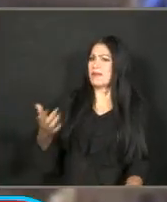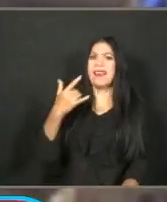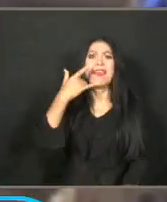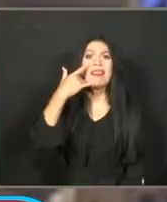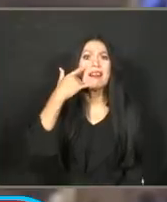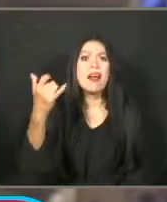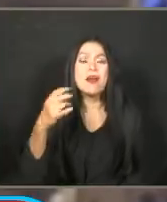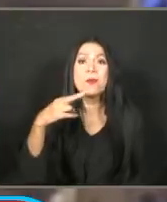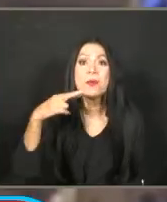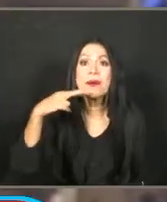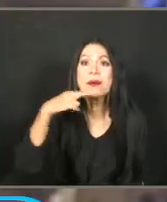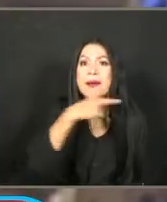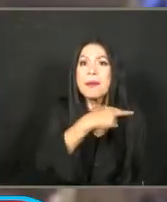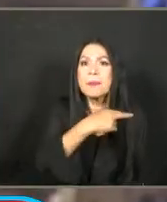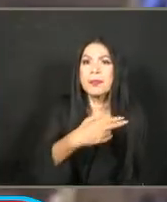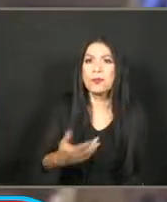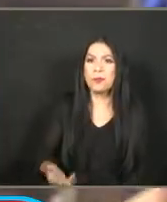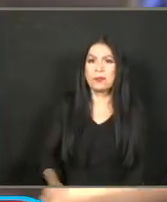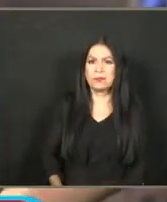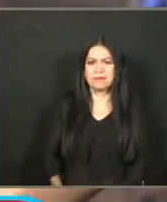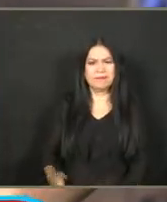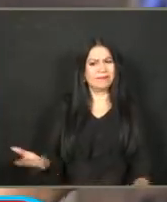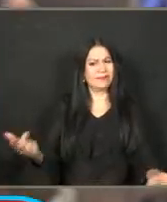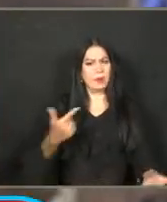está mi no me gustó